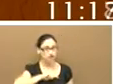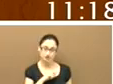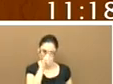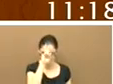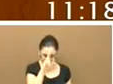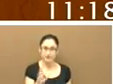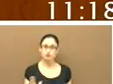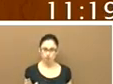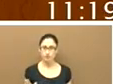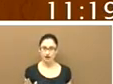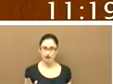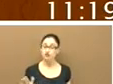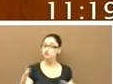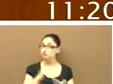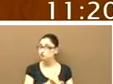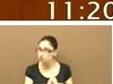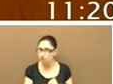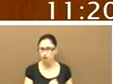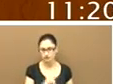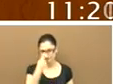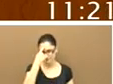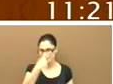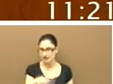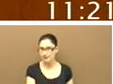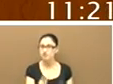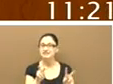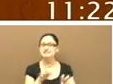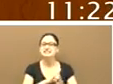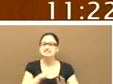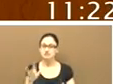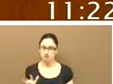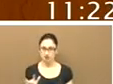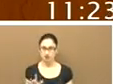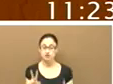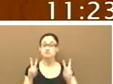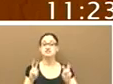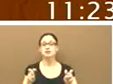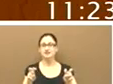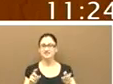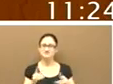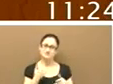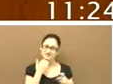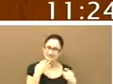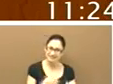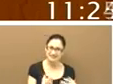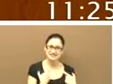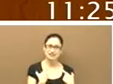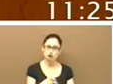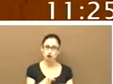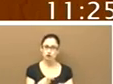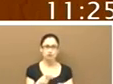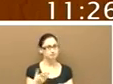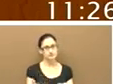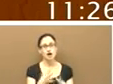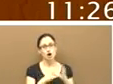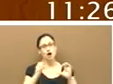todos identificamos como sensible y tiene que ser una materia un sector para el consenso